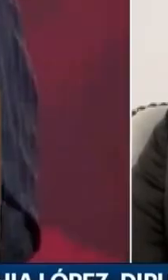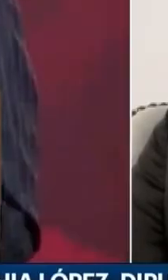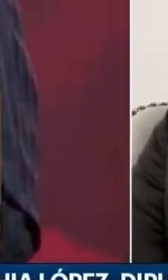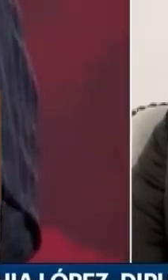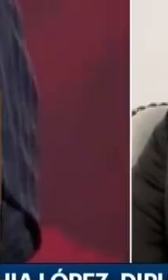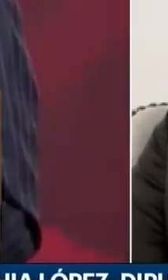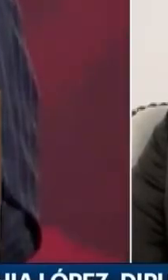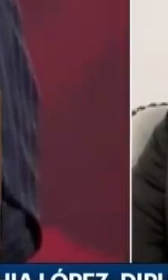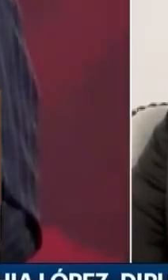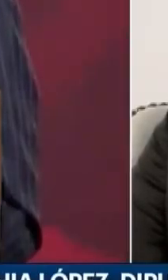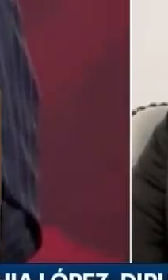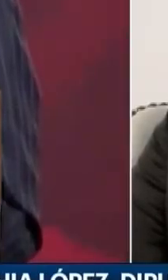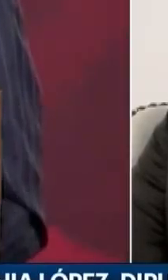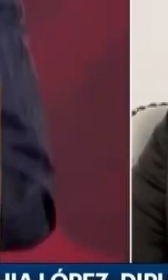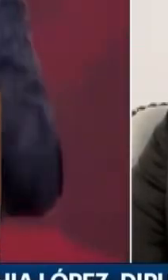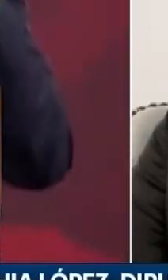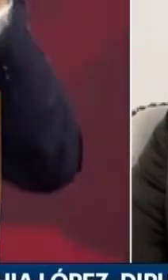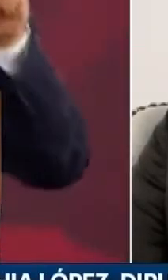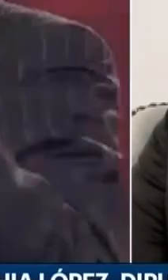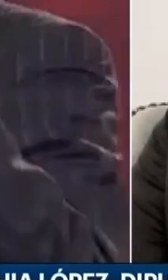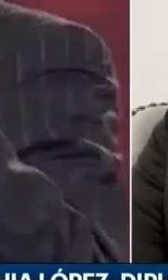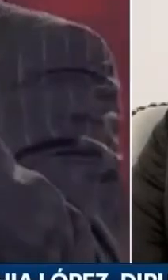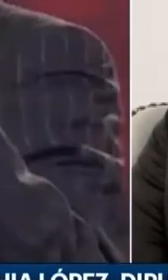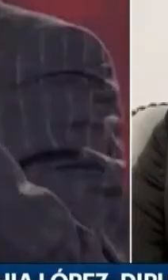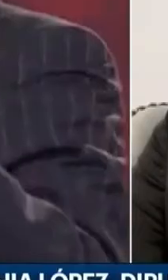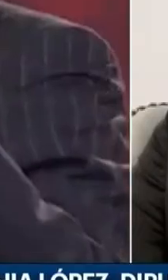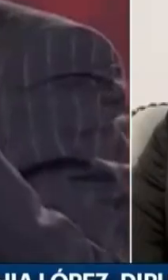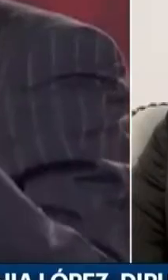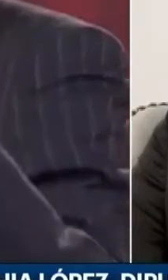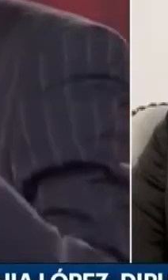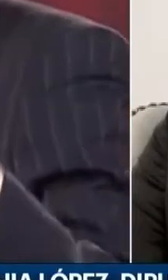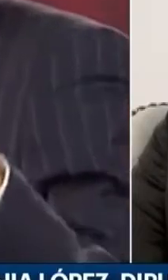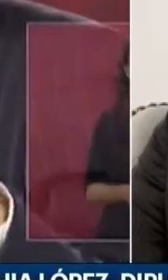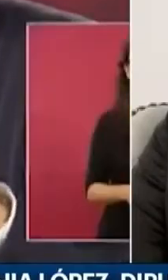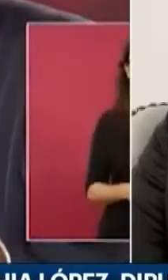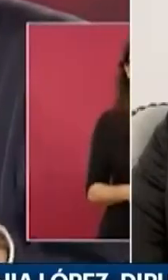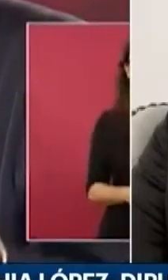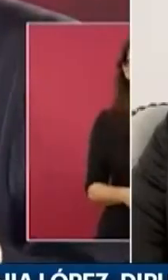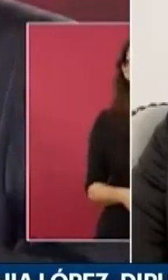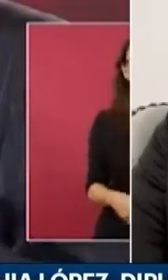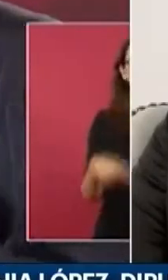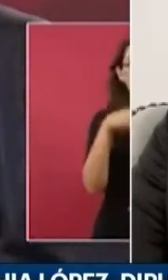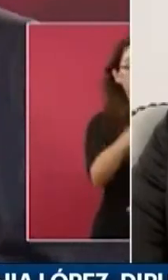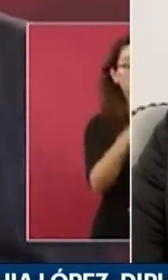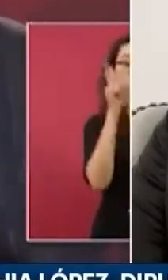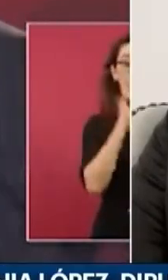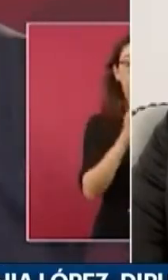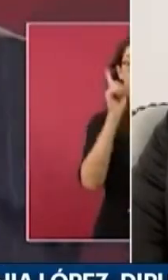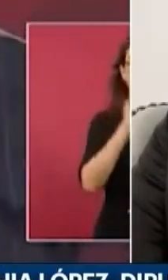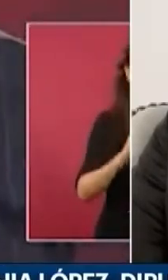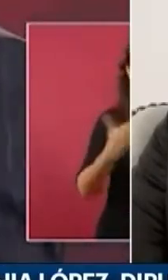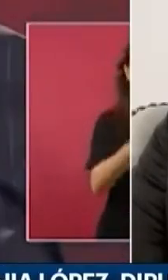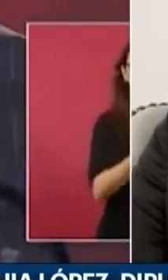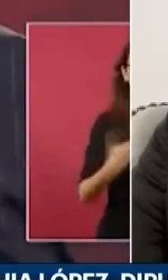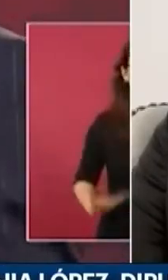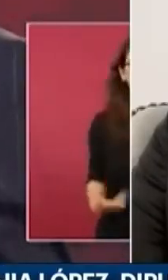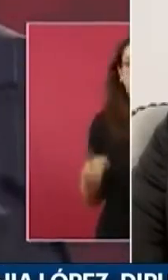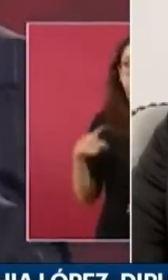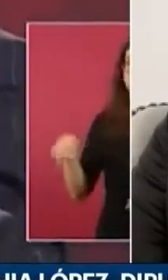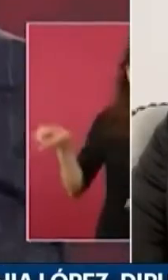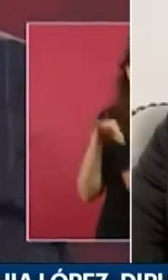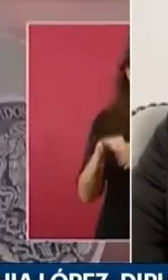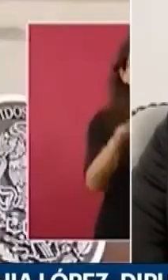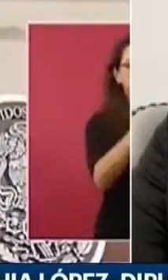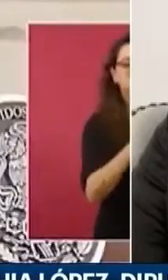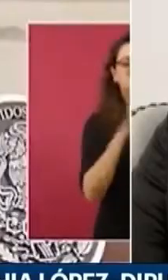integración que ha funcionado muy bien. Un mecanismo de cooperación donde todos los miembros, los observadores, los que quieren incluso integrar. ¿Por qué